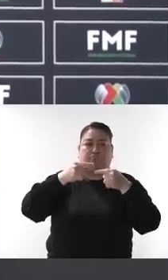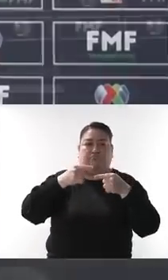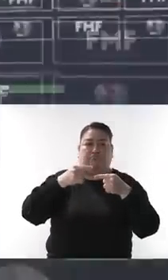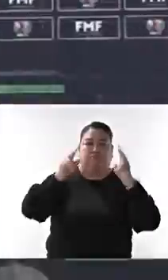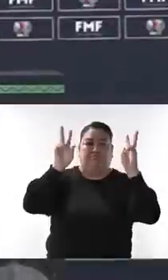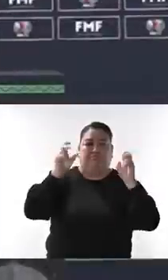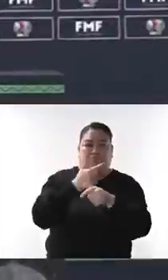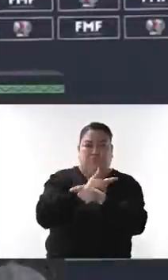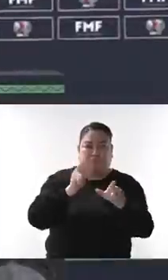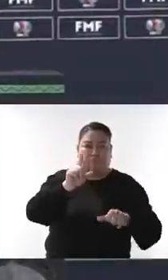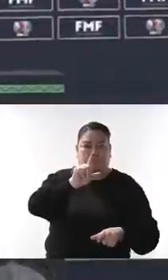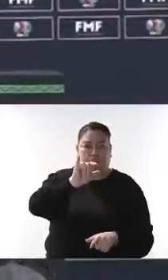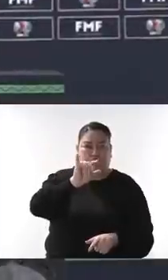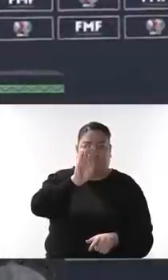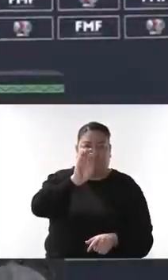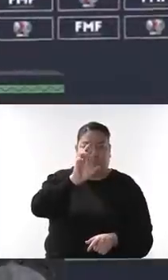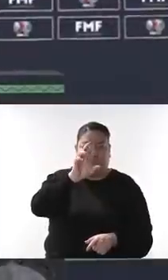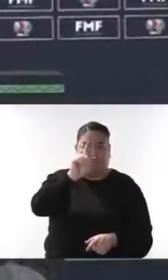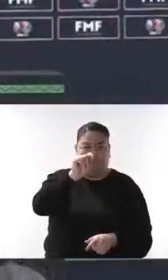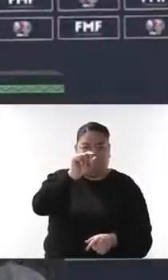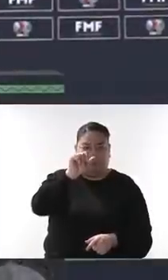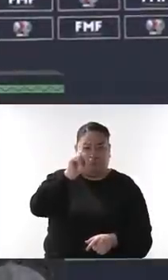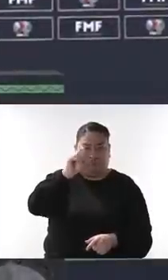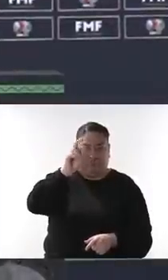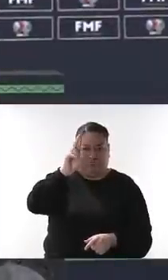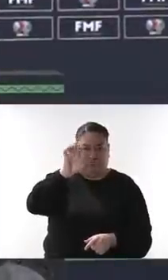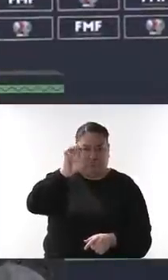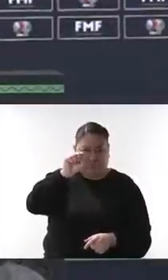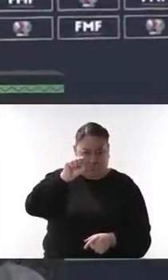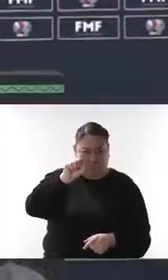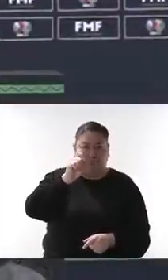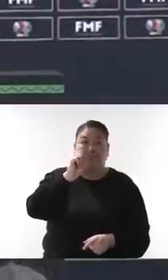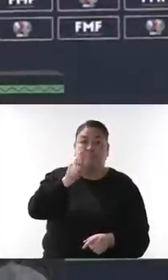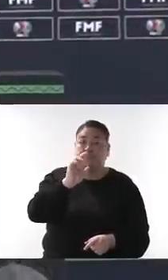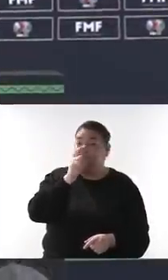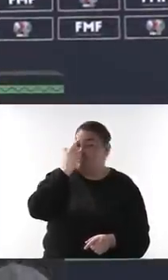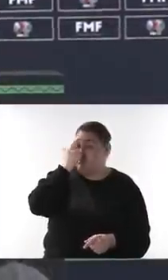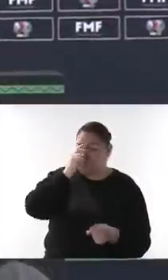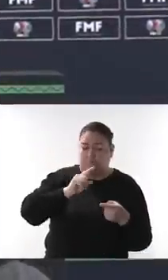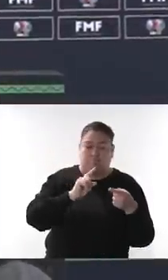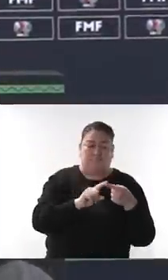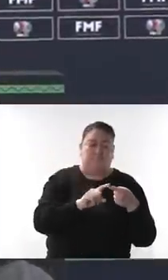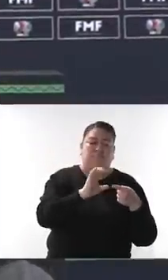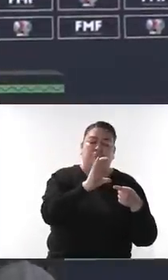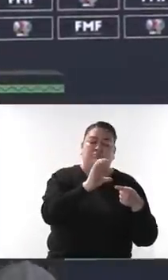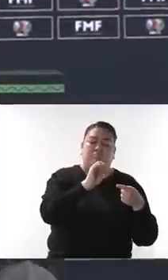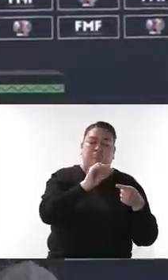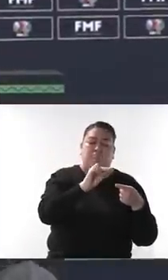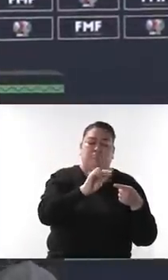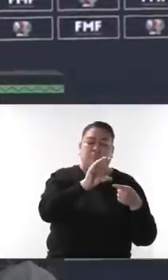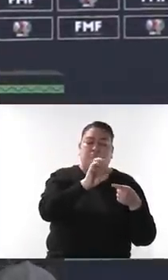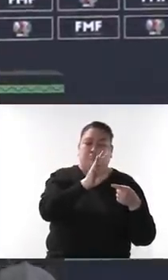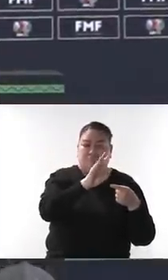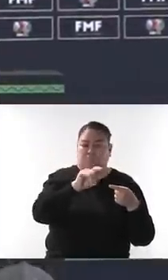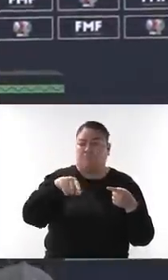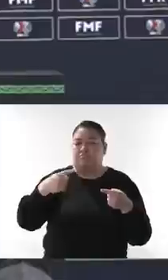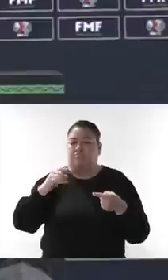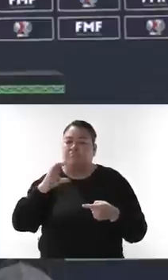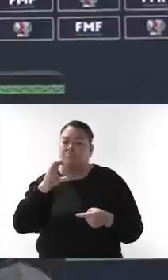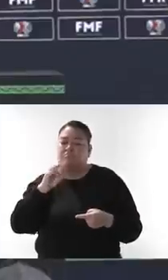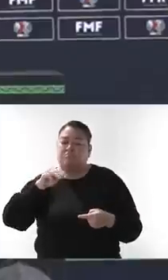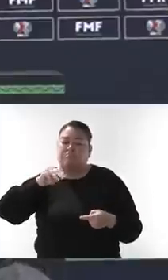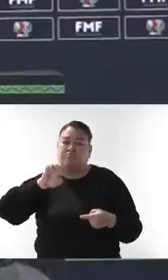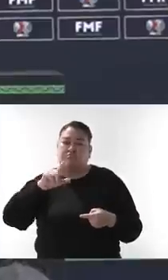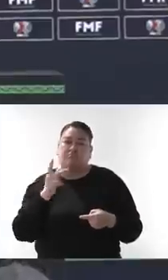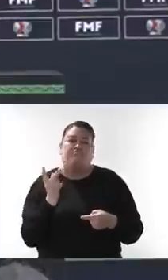es un tema que, como lo hemos platicado en otras ocasiones, es un tema entre la CONCACAF y la CONMEBOL. en donde hoy